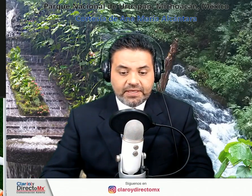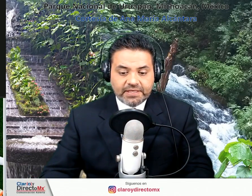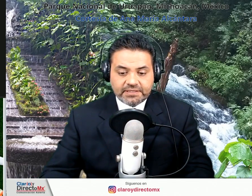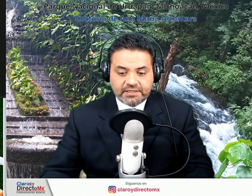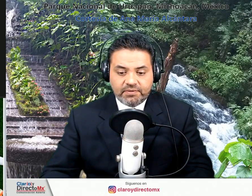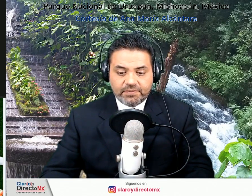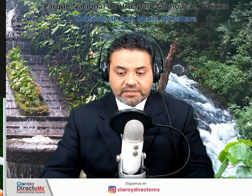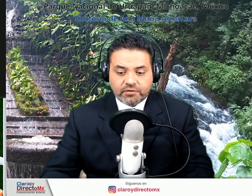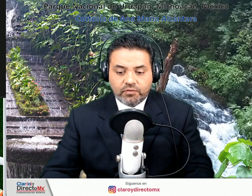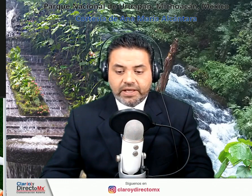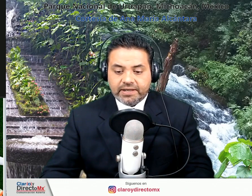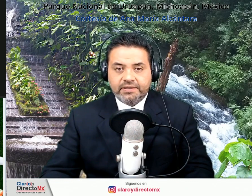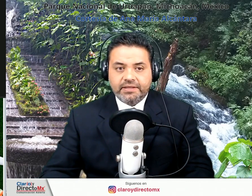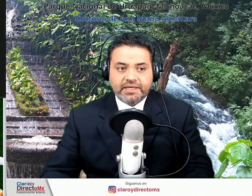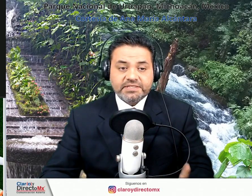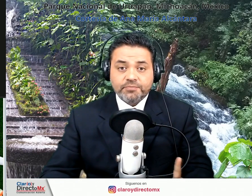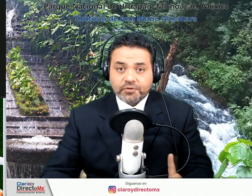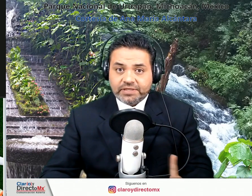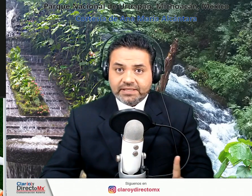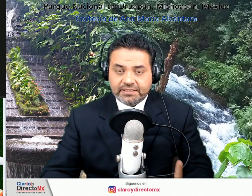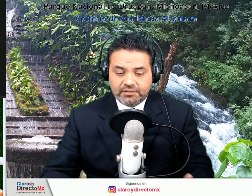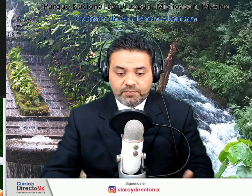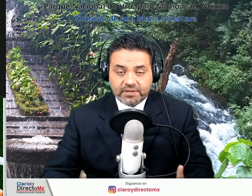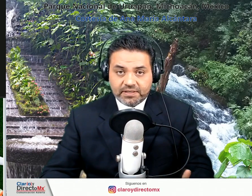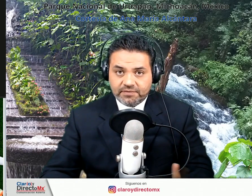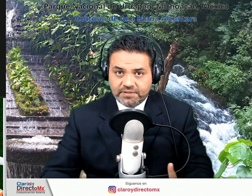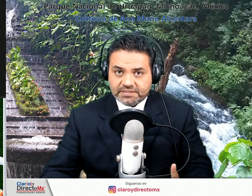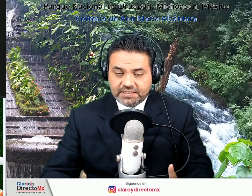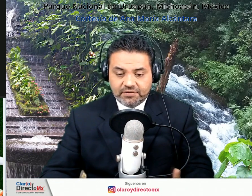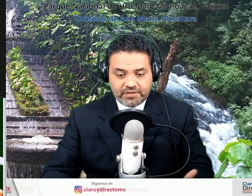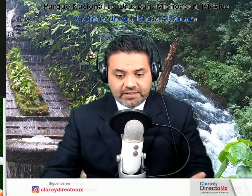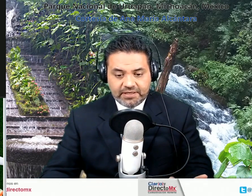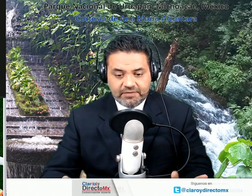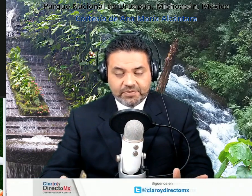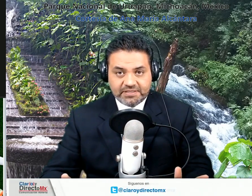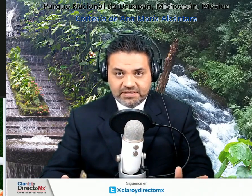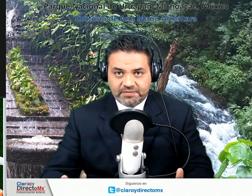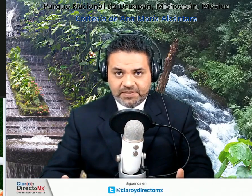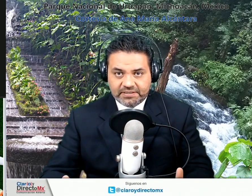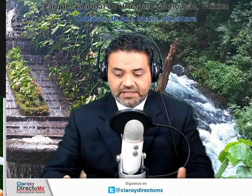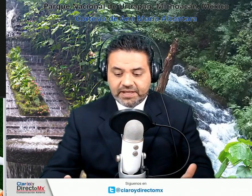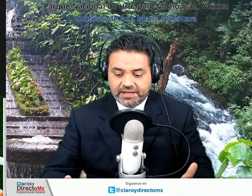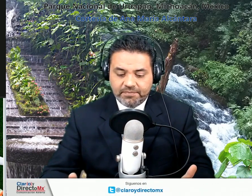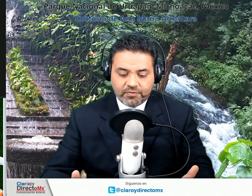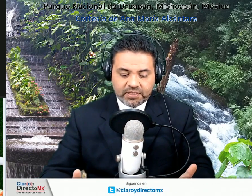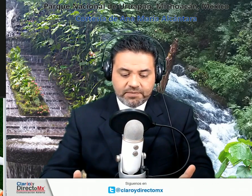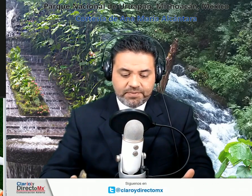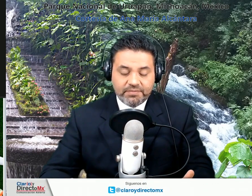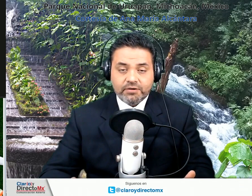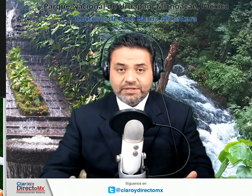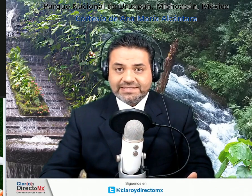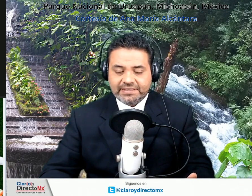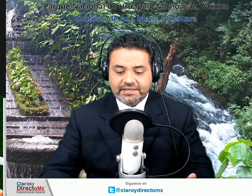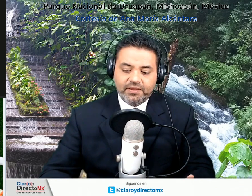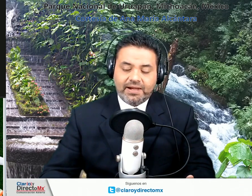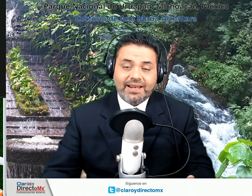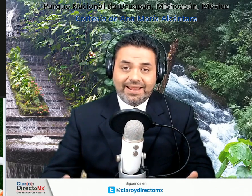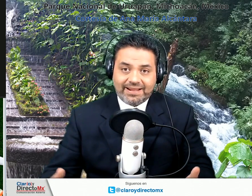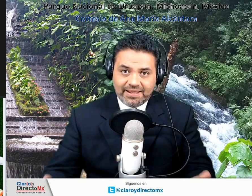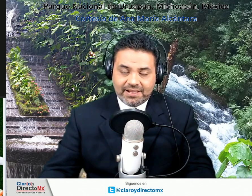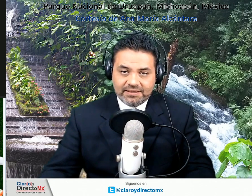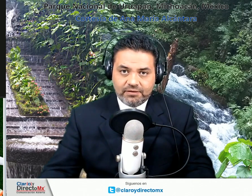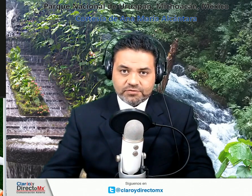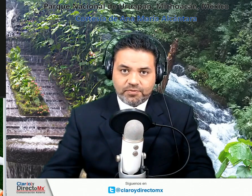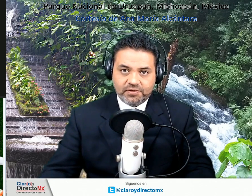este tema en particular y es importante no perder de vista lo que el presidente plantea porque primero dice a